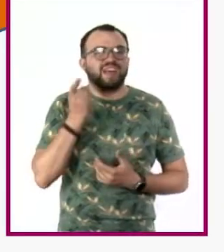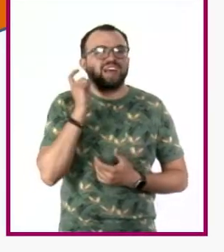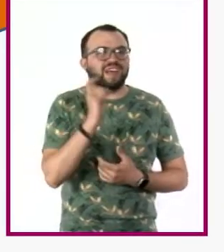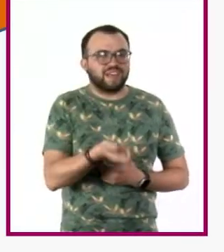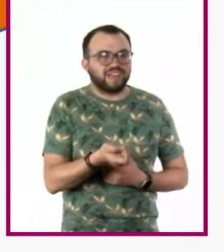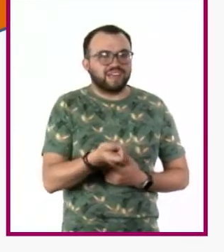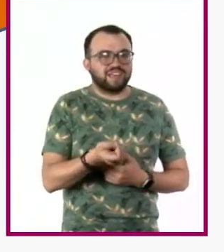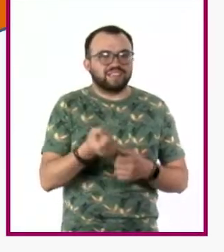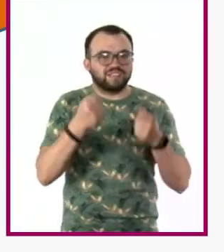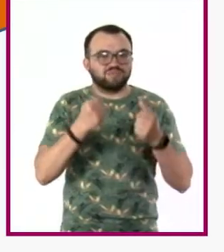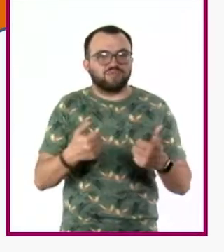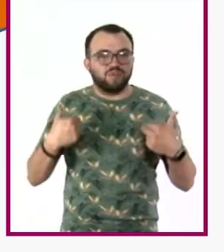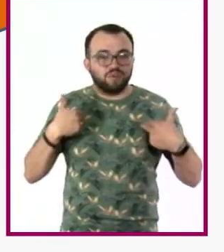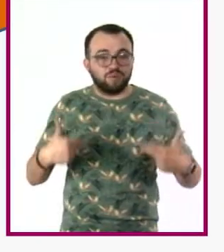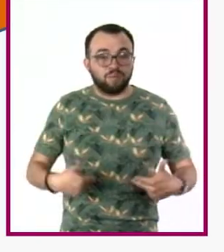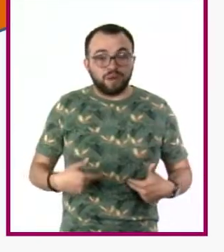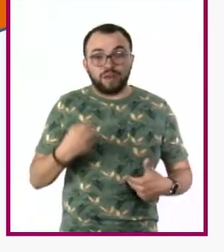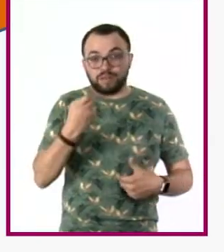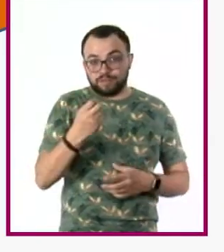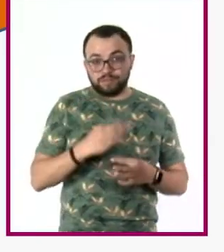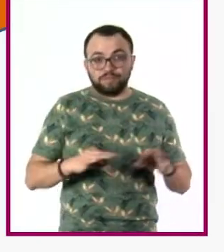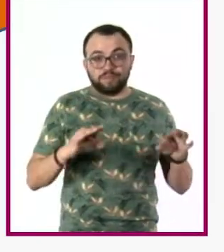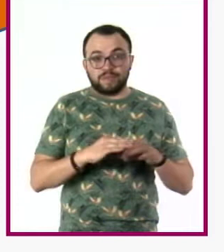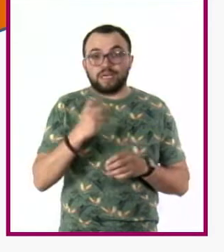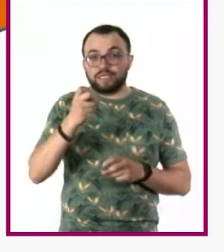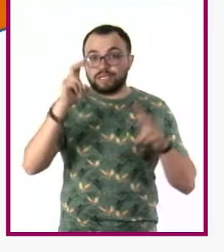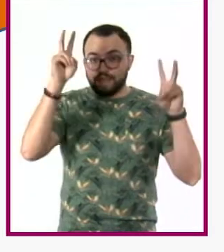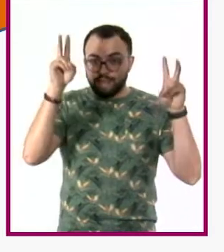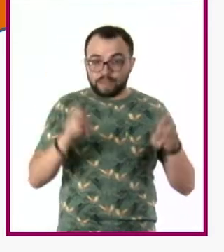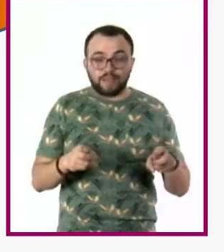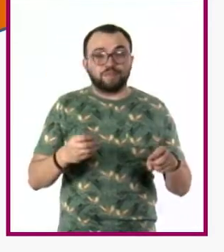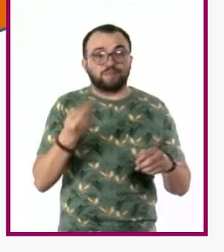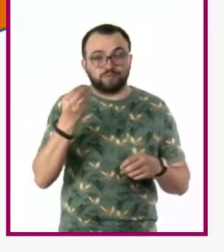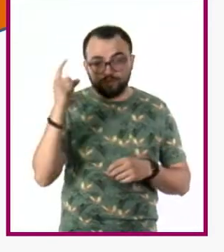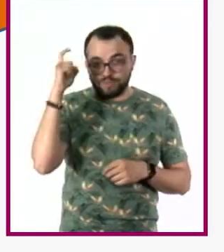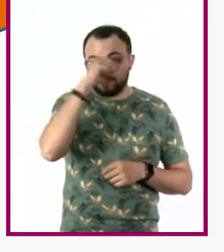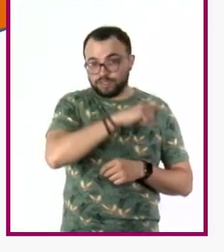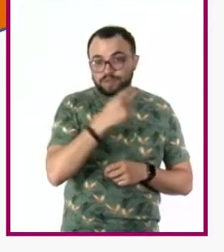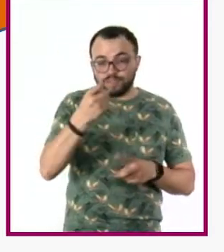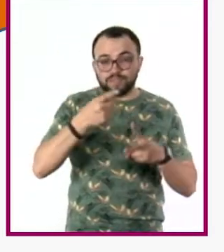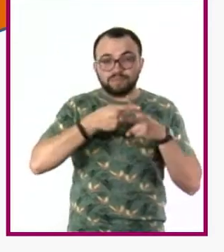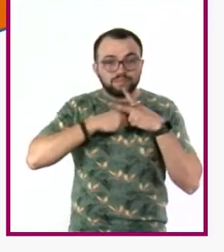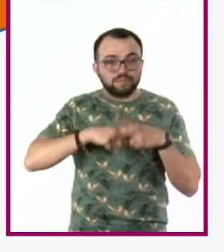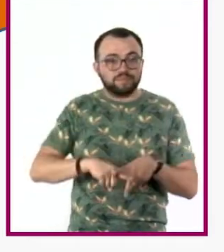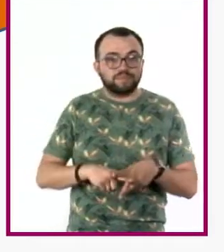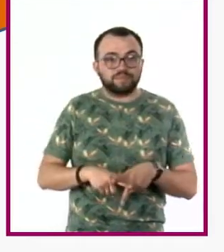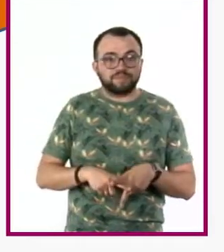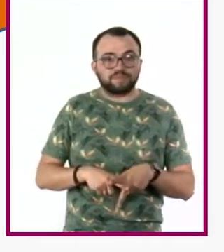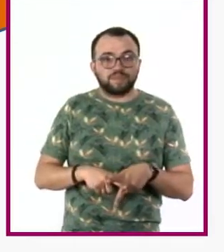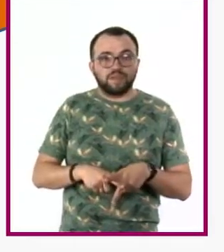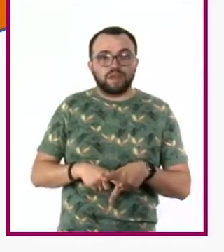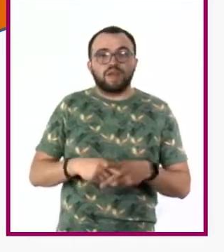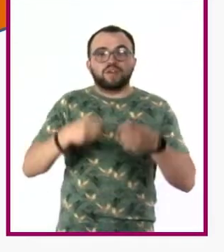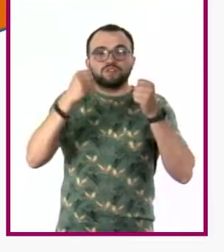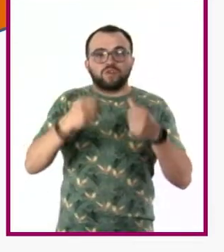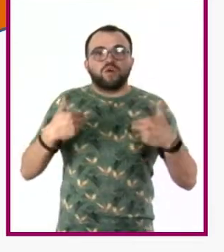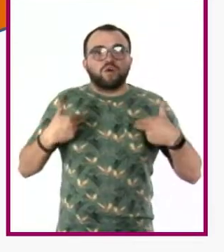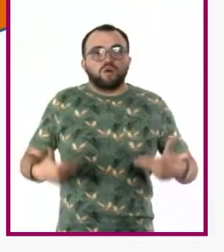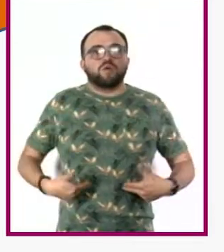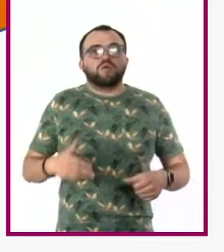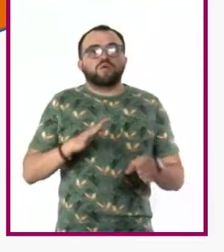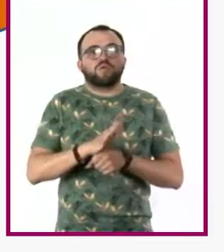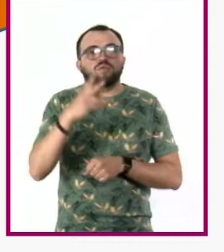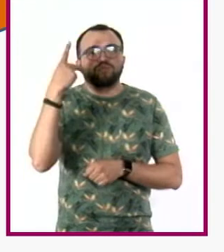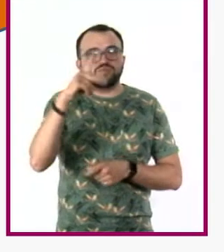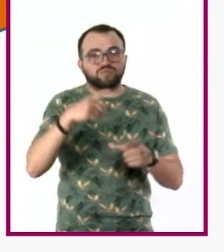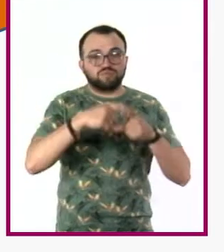humana? Y creo que este es crucial. Es un tema muy complejo y la seguridad humana tiene una